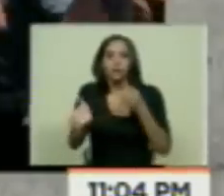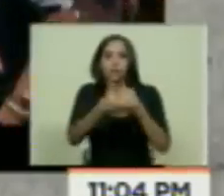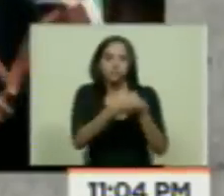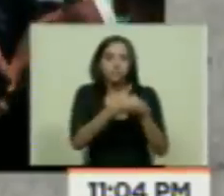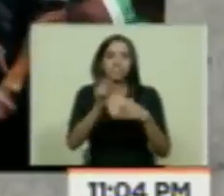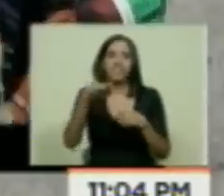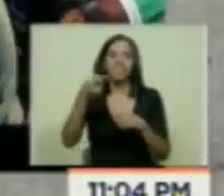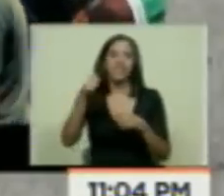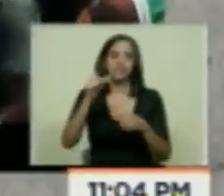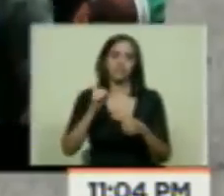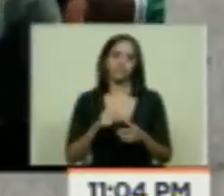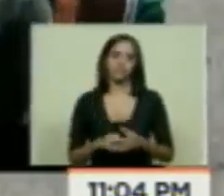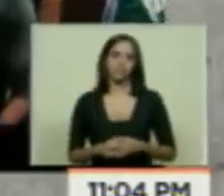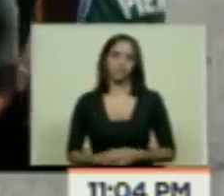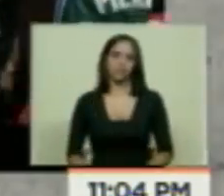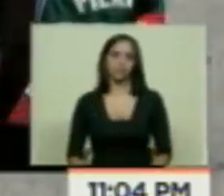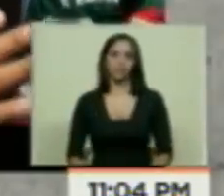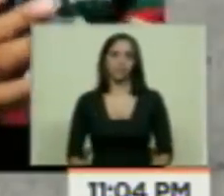gas.